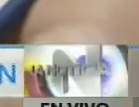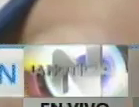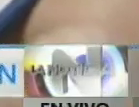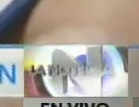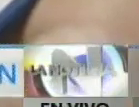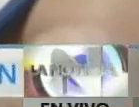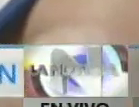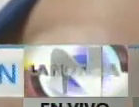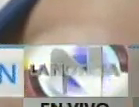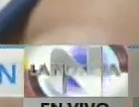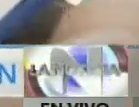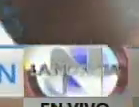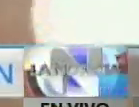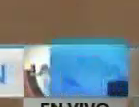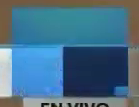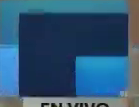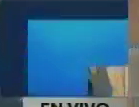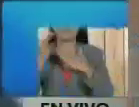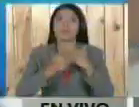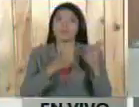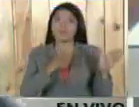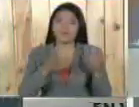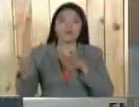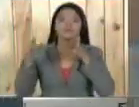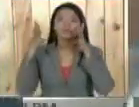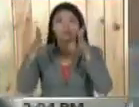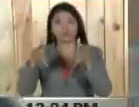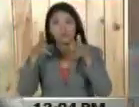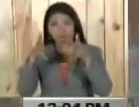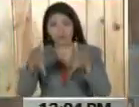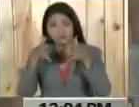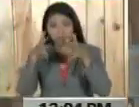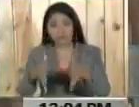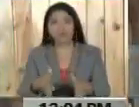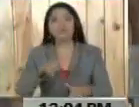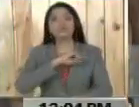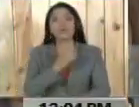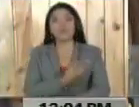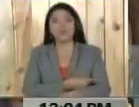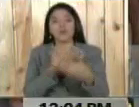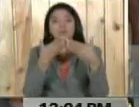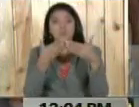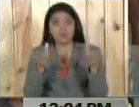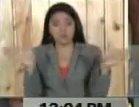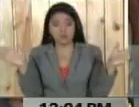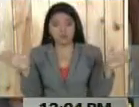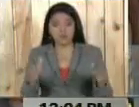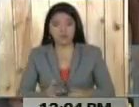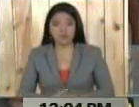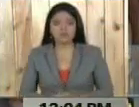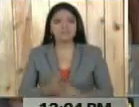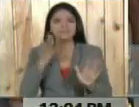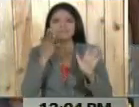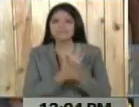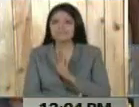de consulta para la planificación y asesoramiento del poder público en los